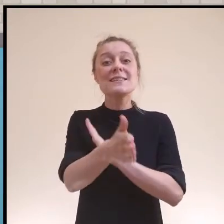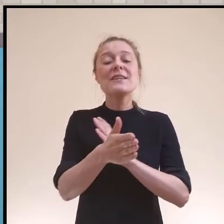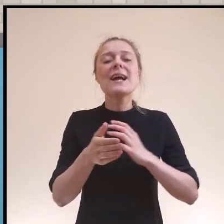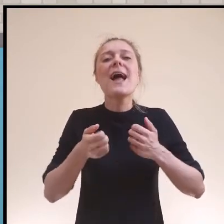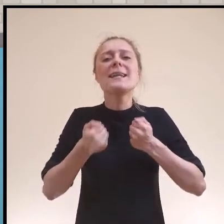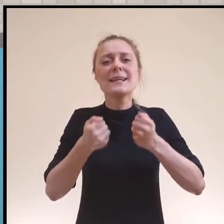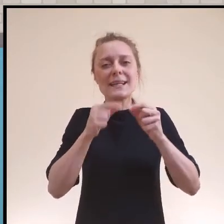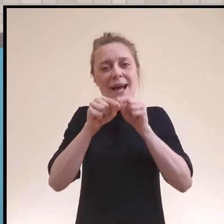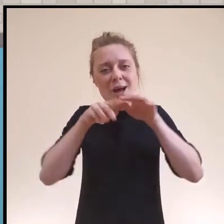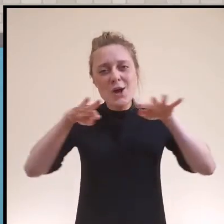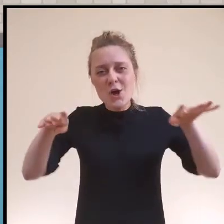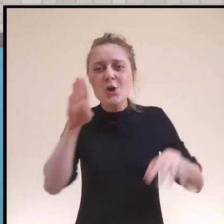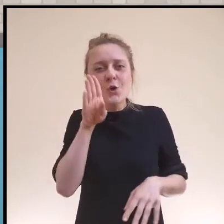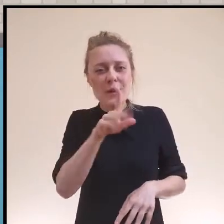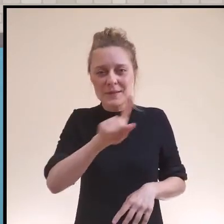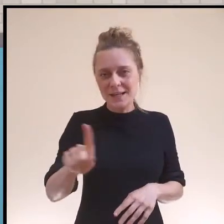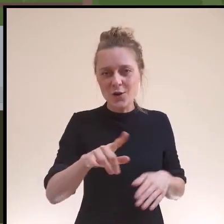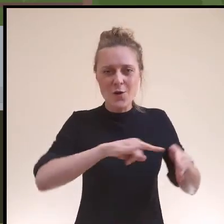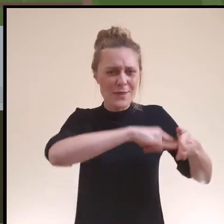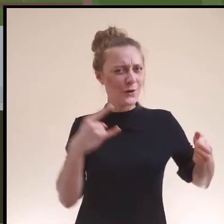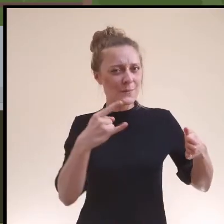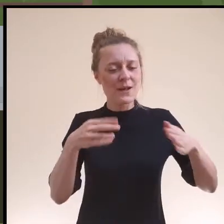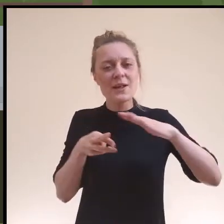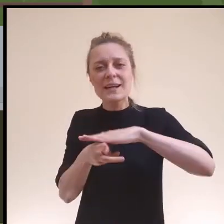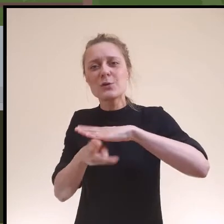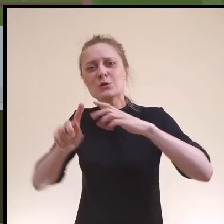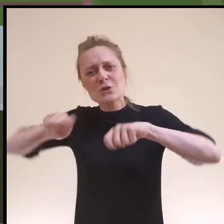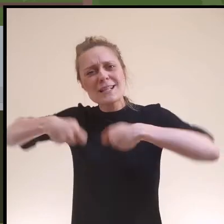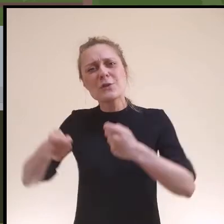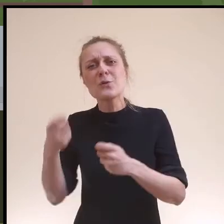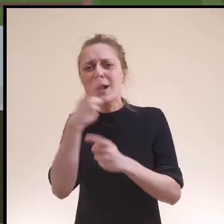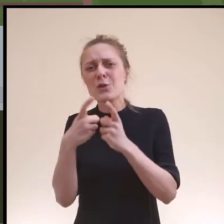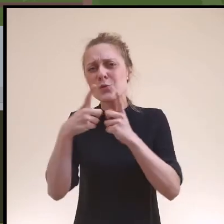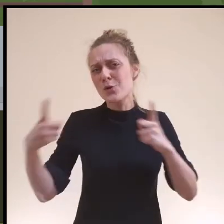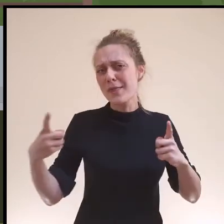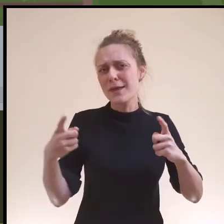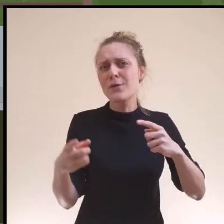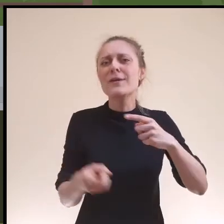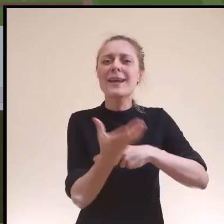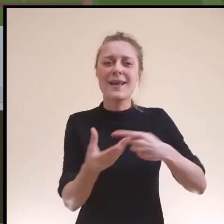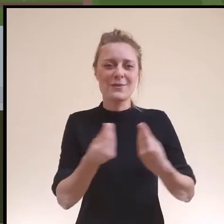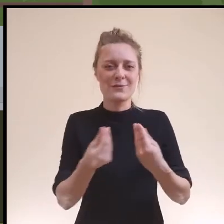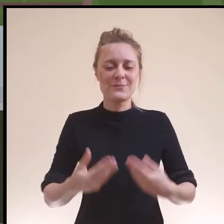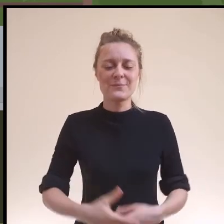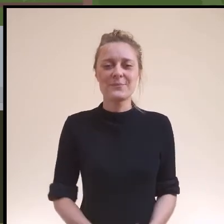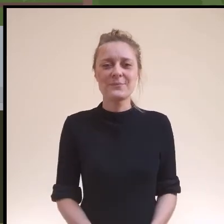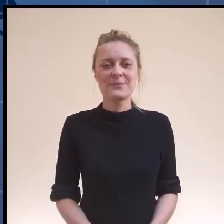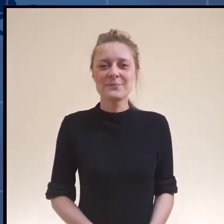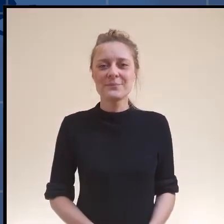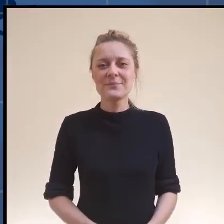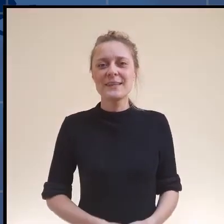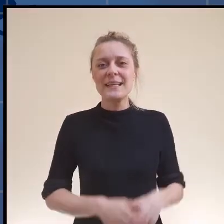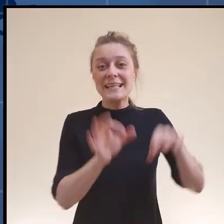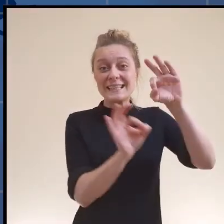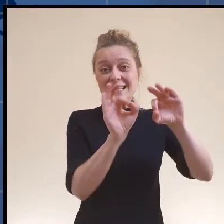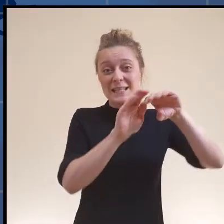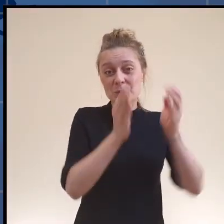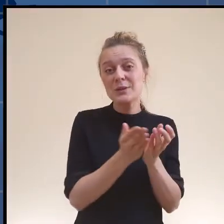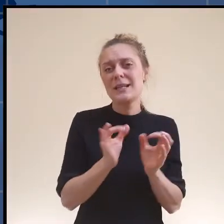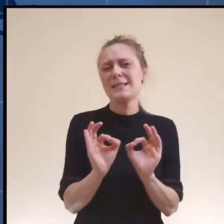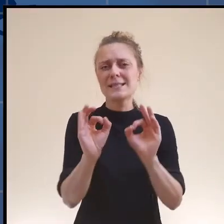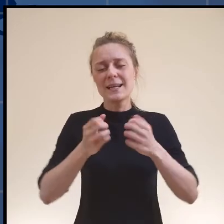y recursos naturales y duraderos. Duplicar la tasa mundial de mejora de eficiencia energética, es decir, reducir a la